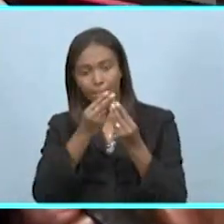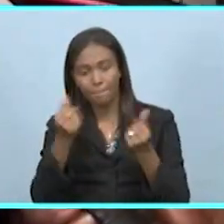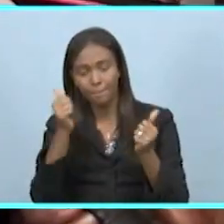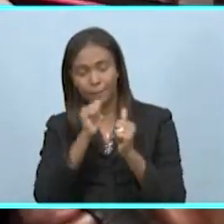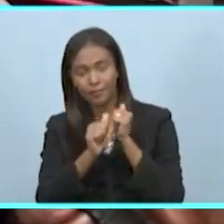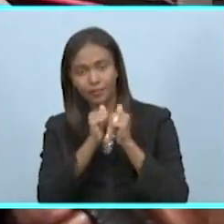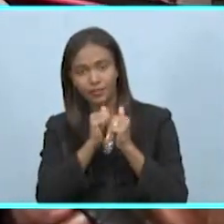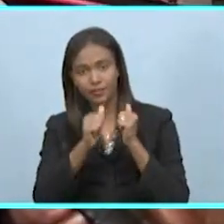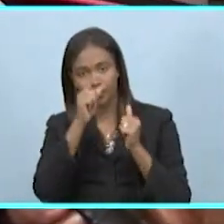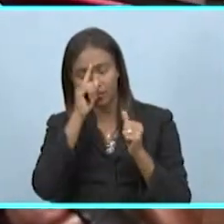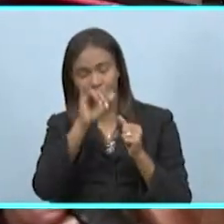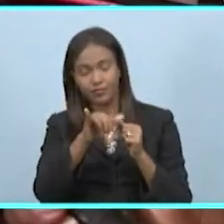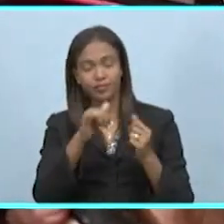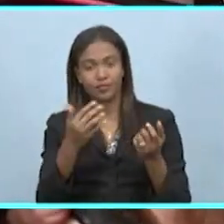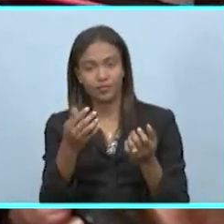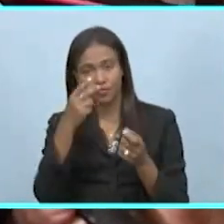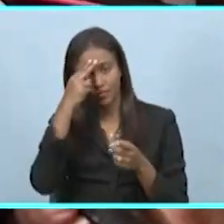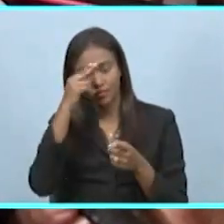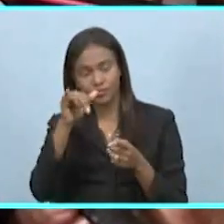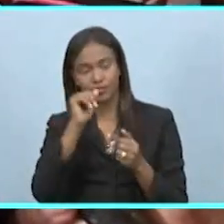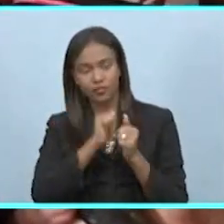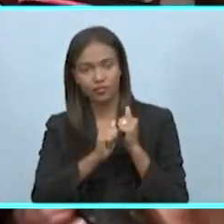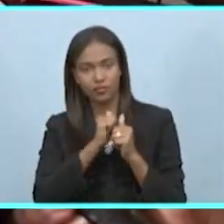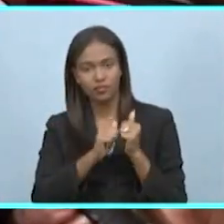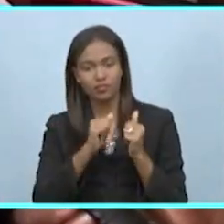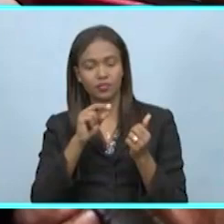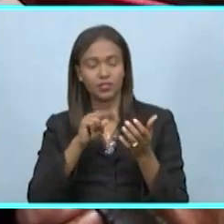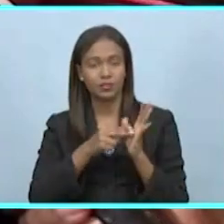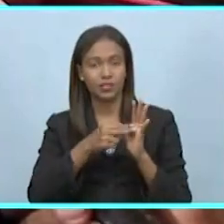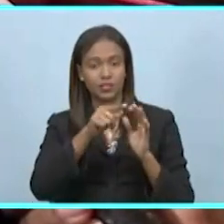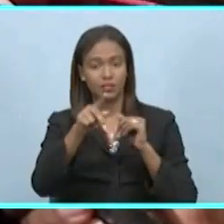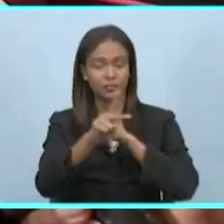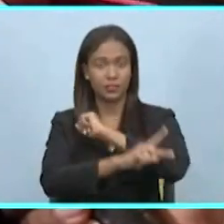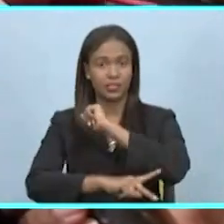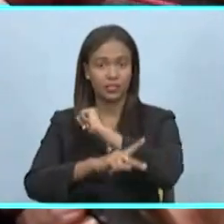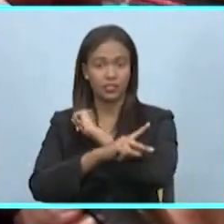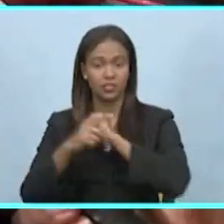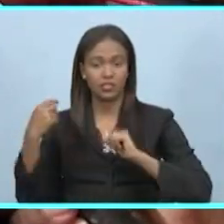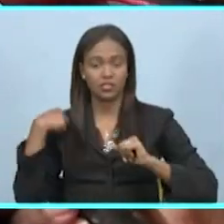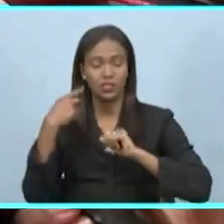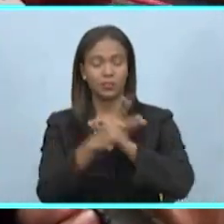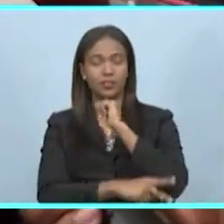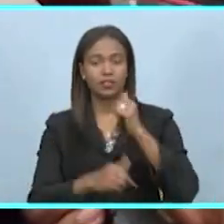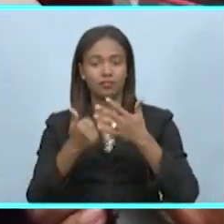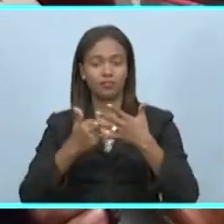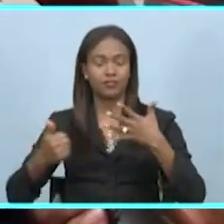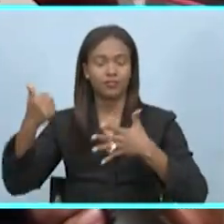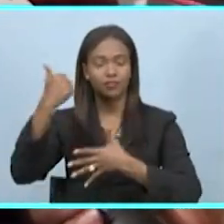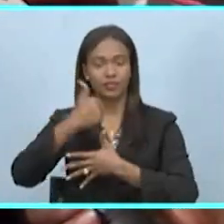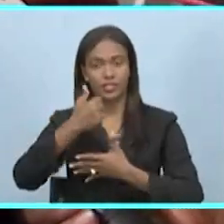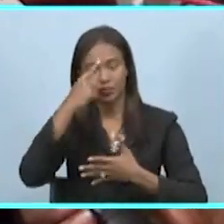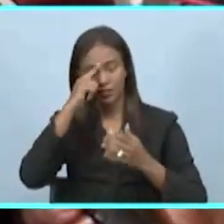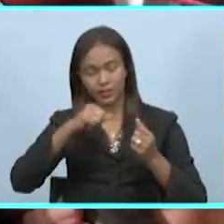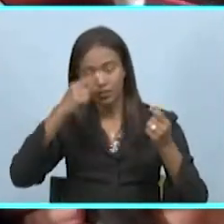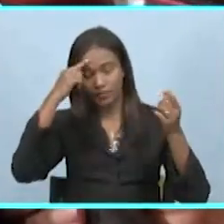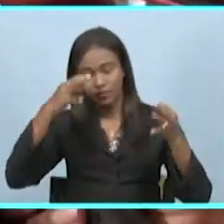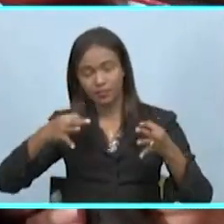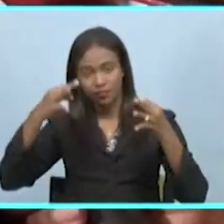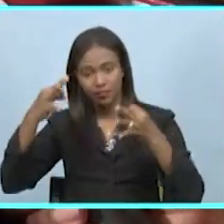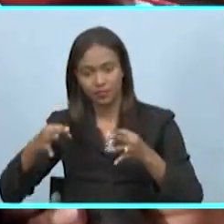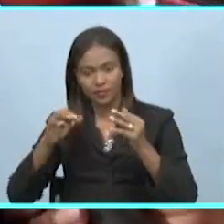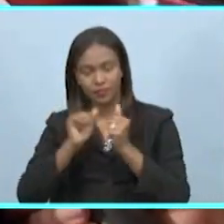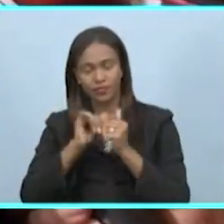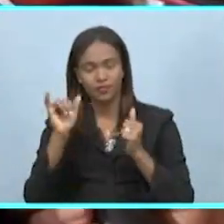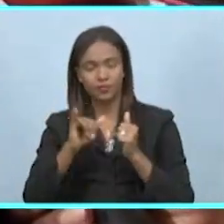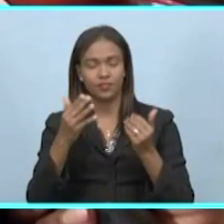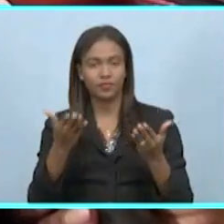solución al problema haitiano. Los países y nuestro país es soberano para tomar medidas migratorias como